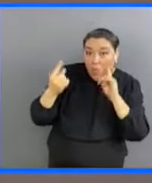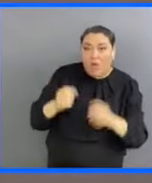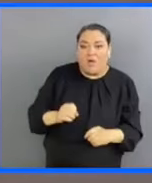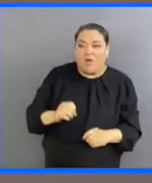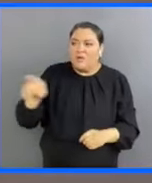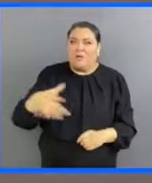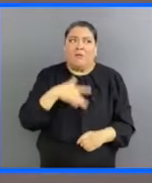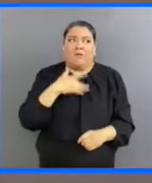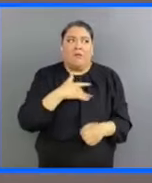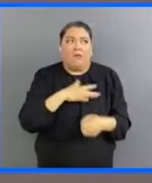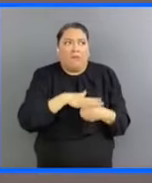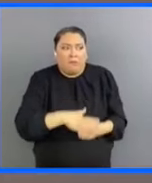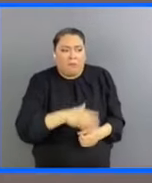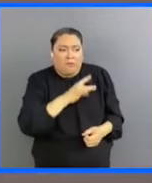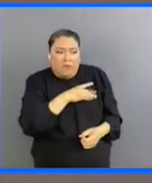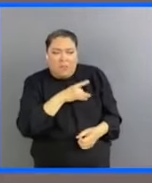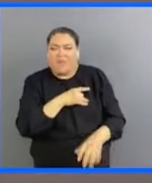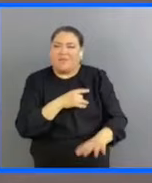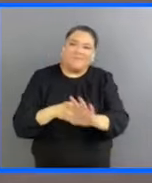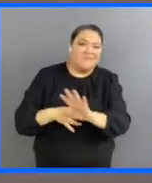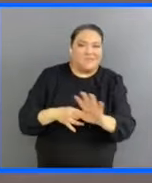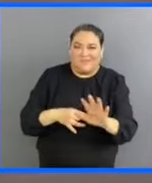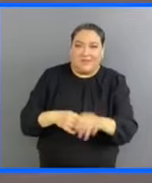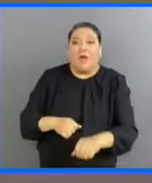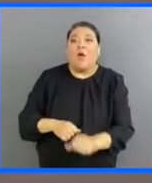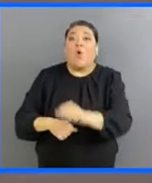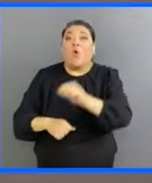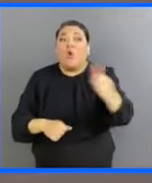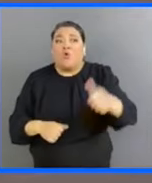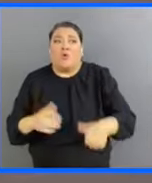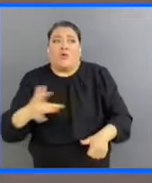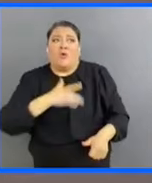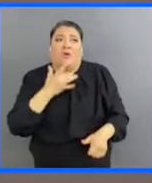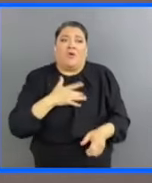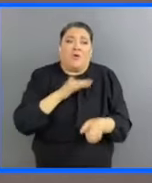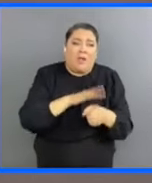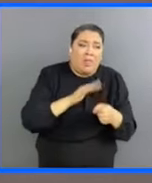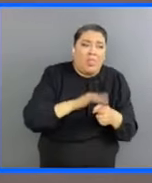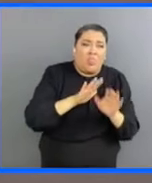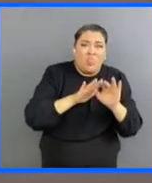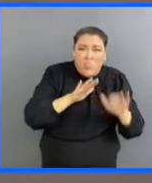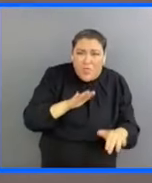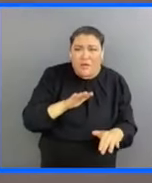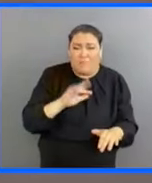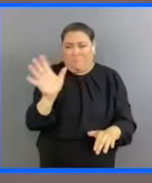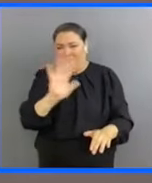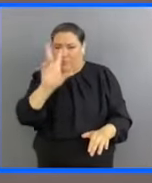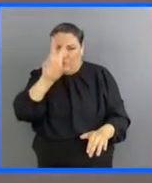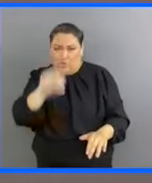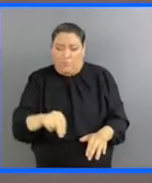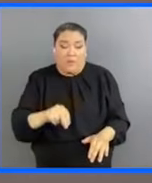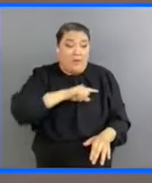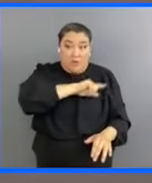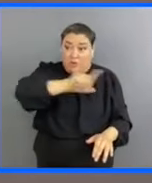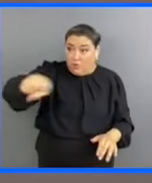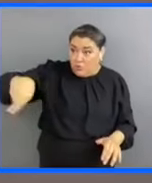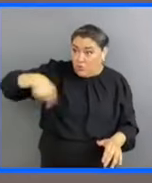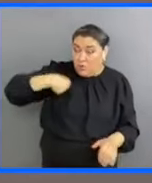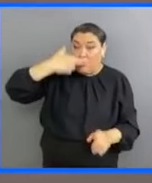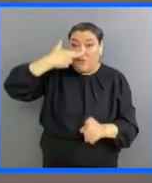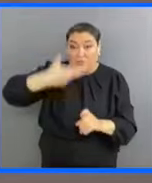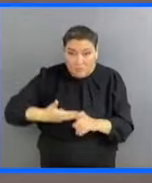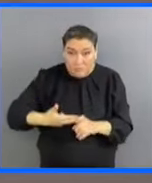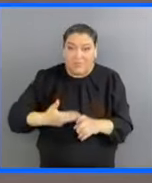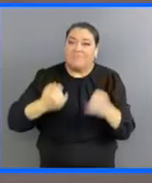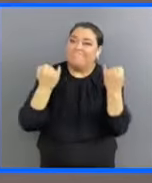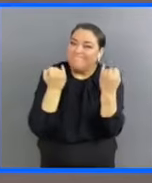amenazada, en donde ninguna compañera se sienta menos, en donde todos tengamos el